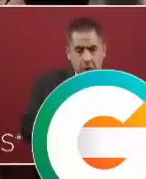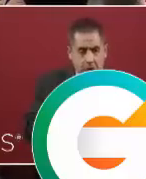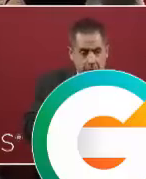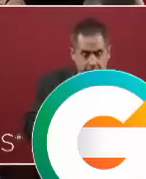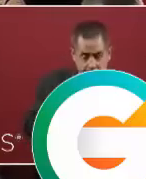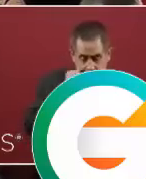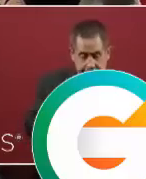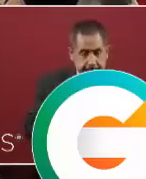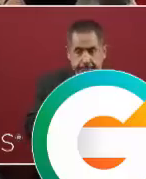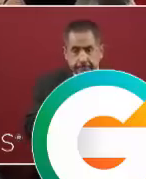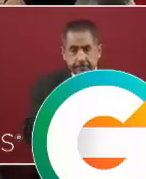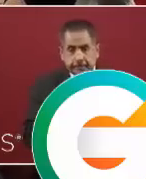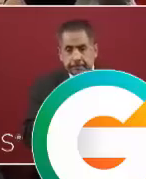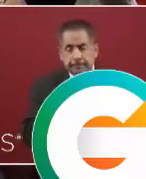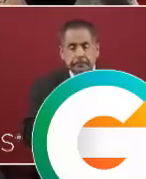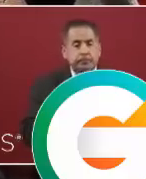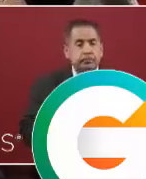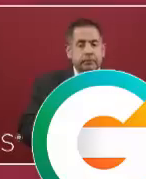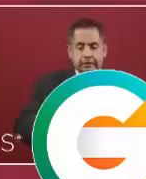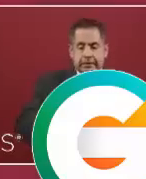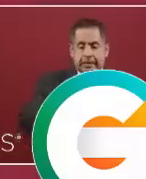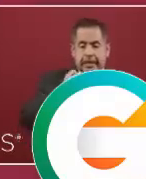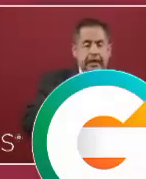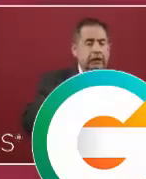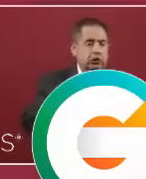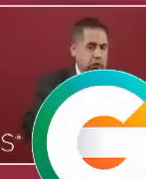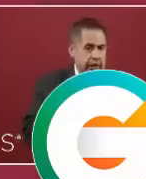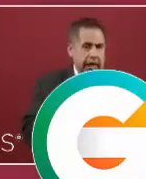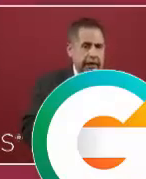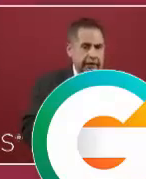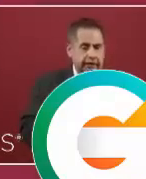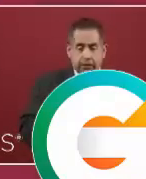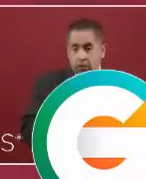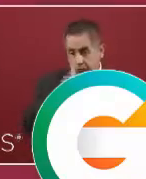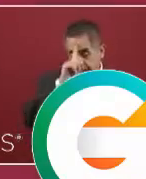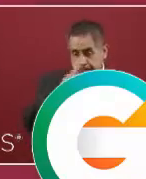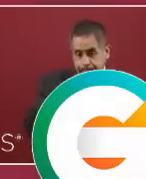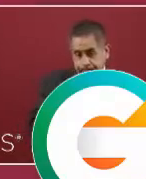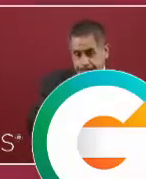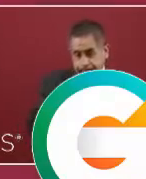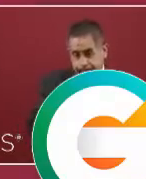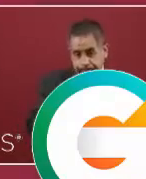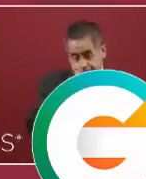el problema de la inseguridad, de la violencia.